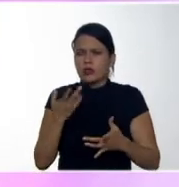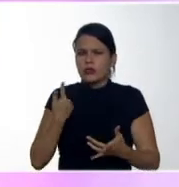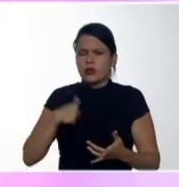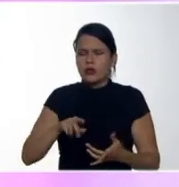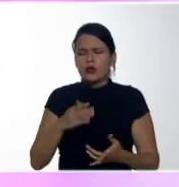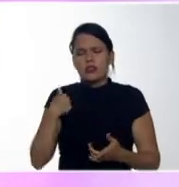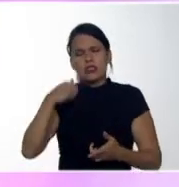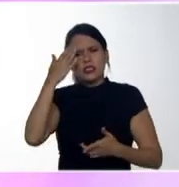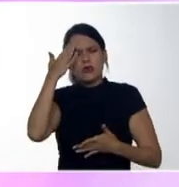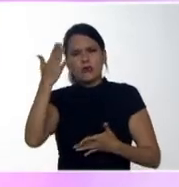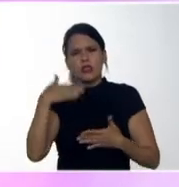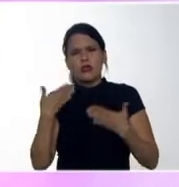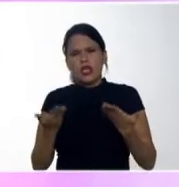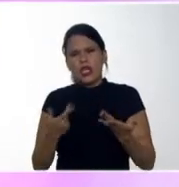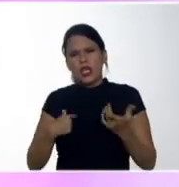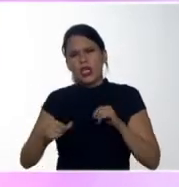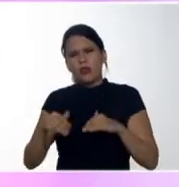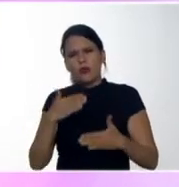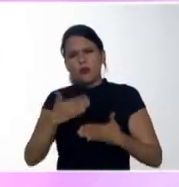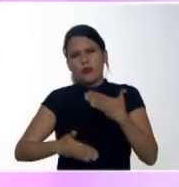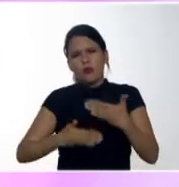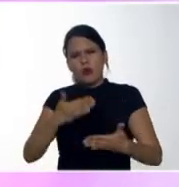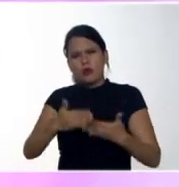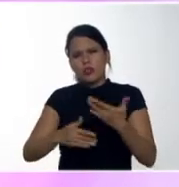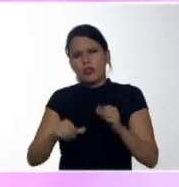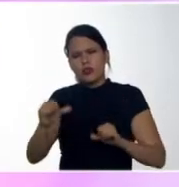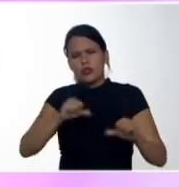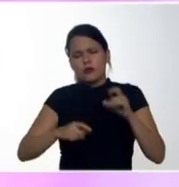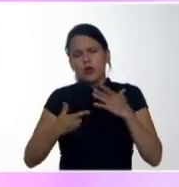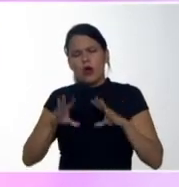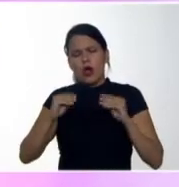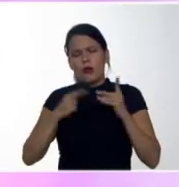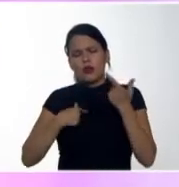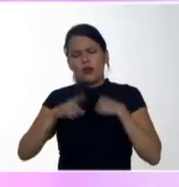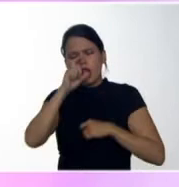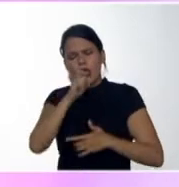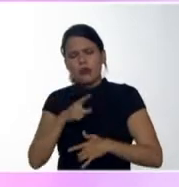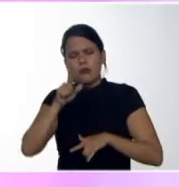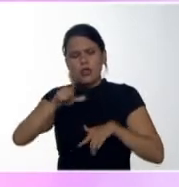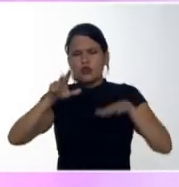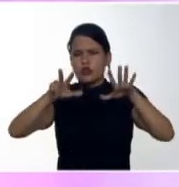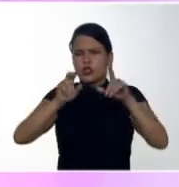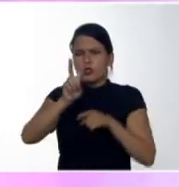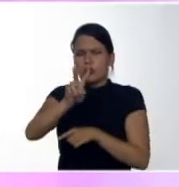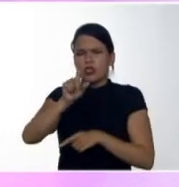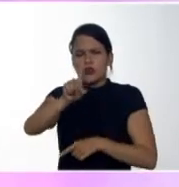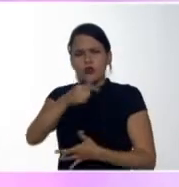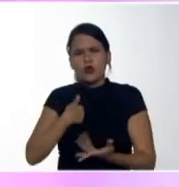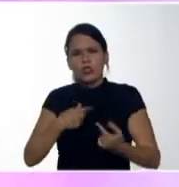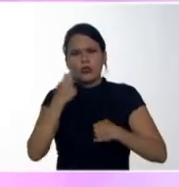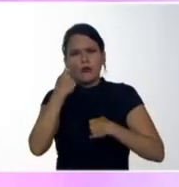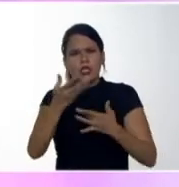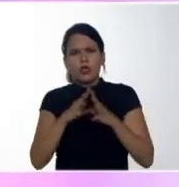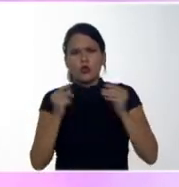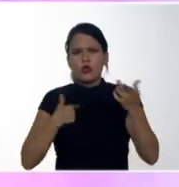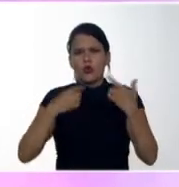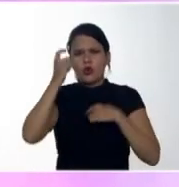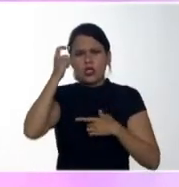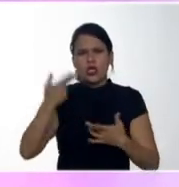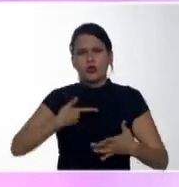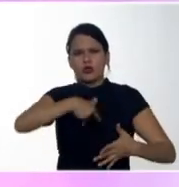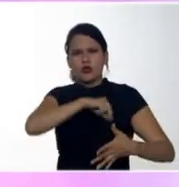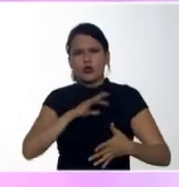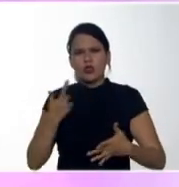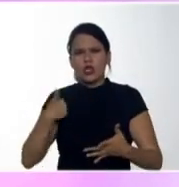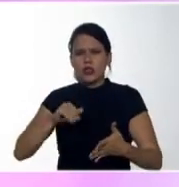Teniendo en cuenta que estos procesos químicos, hablando del año 1821, hace 200 años, estaban presentes en nuestra cotidianidad, sin embargo, nosotros